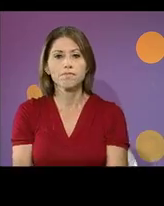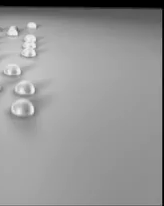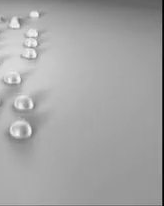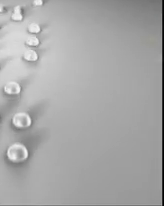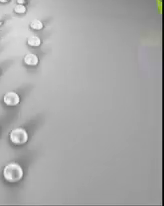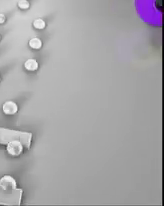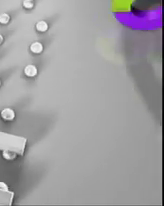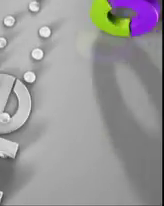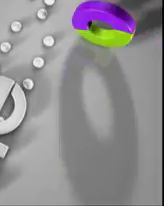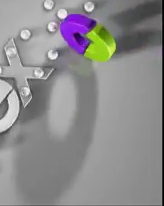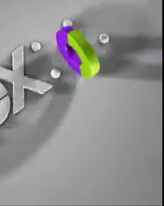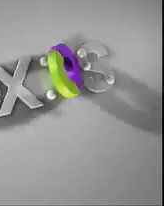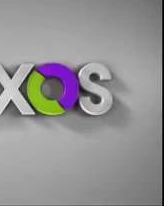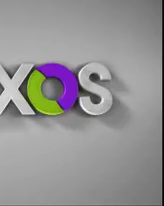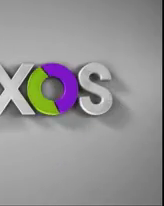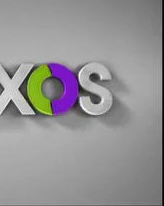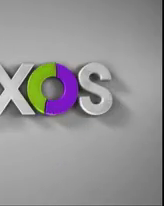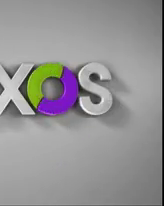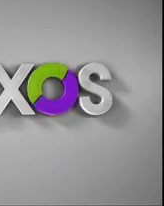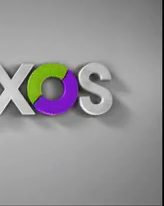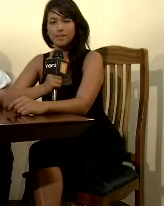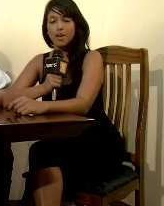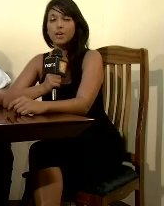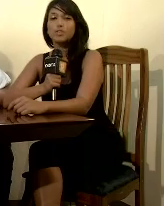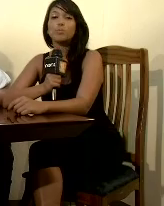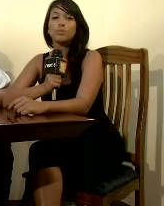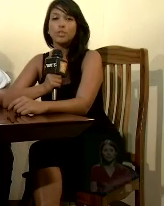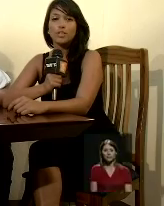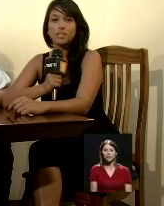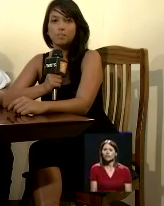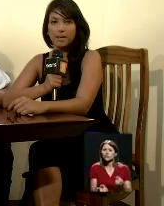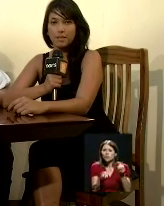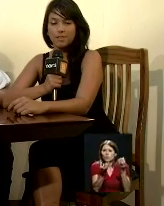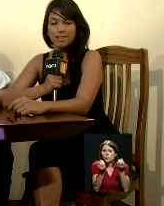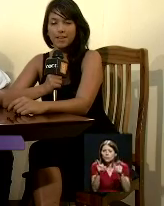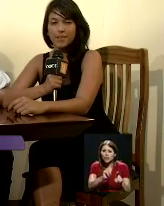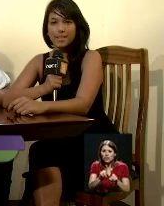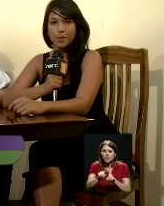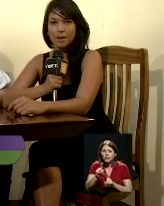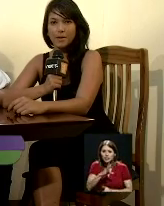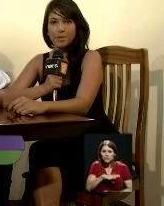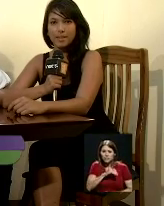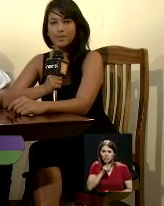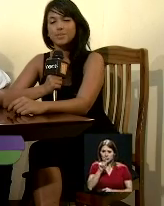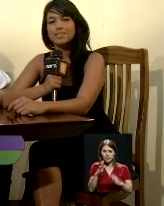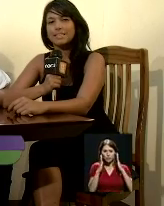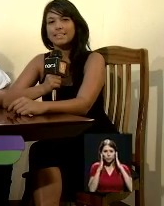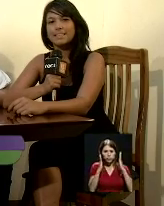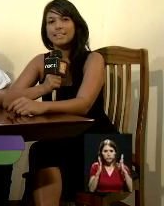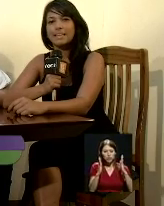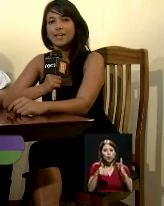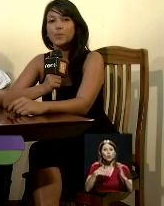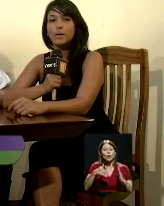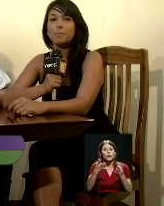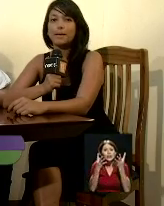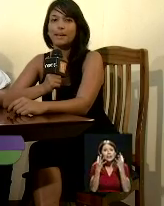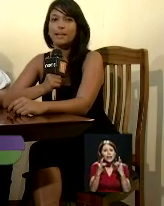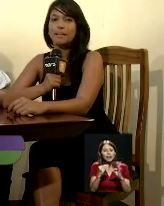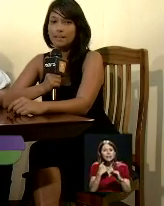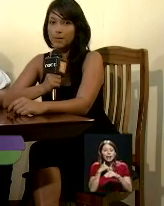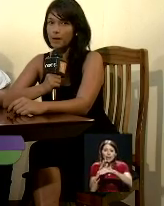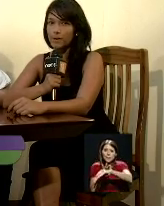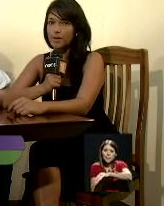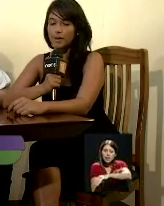su piel son muchos los aspectos que se deben de tomar en cuenta cuando se tratan de tener una